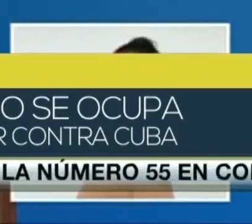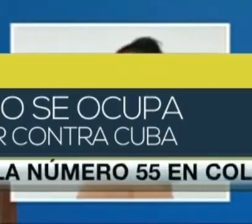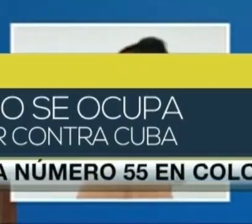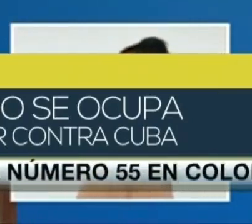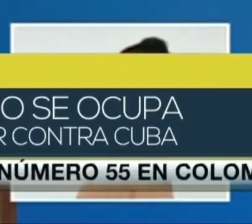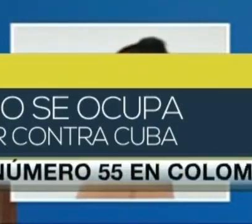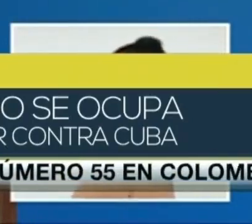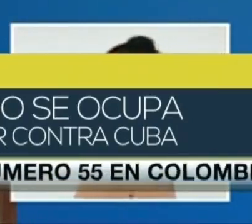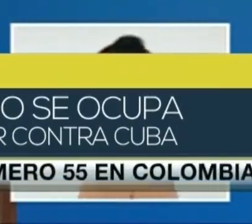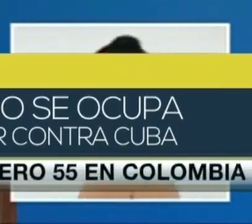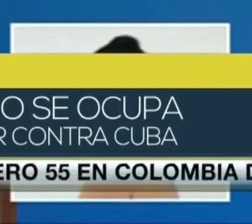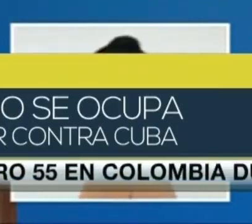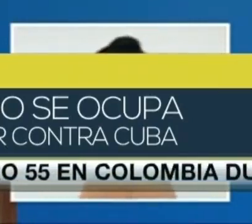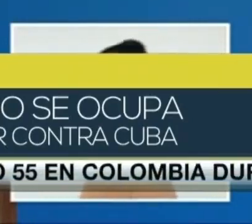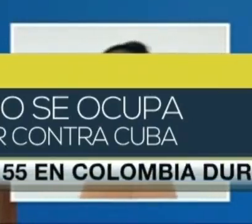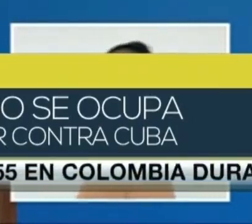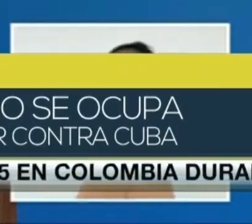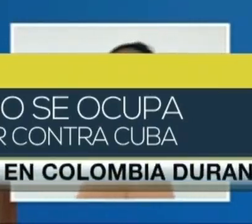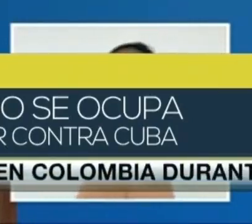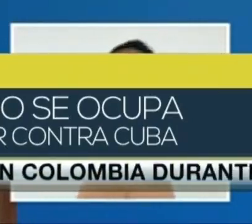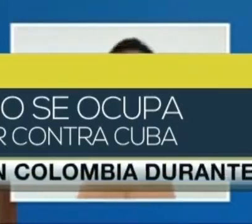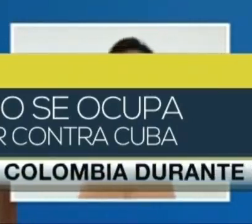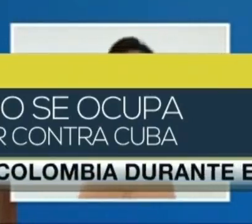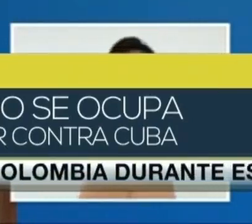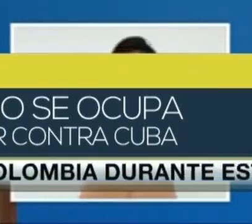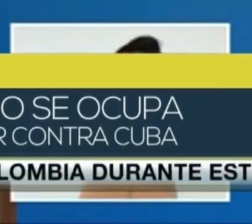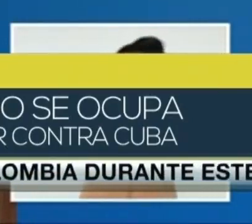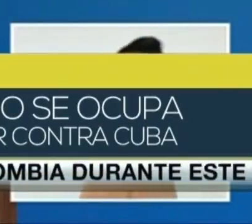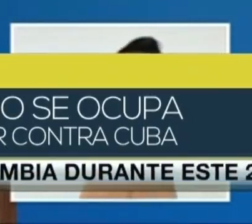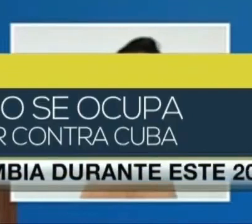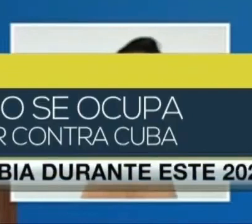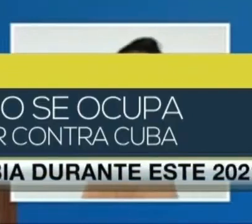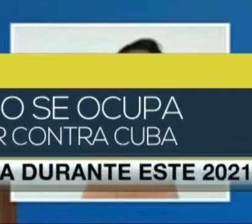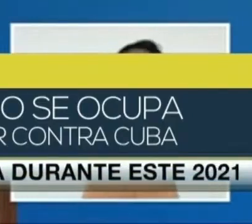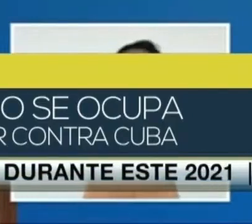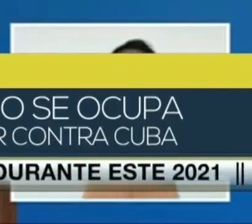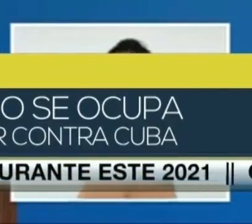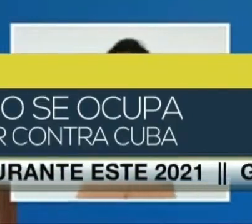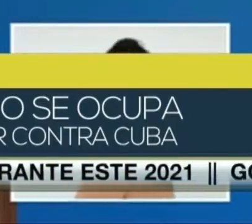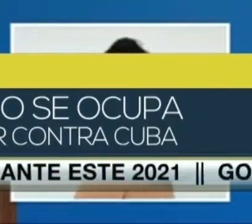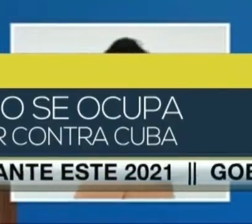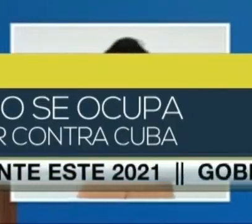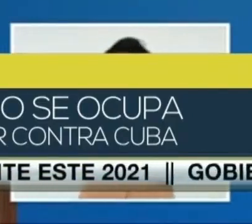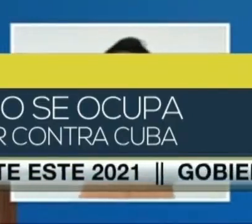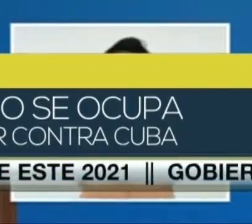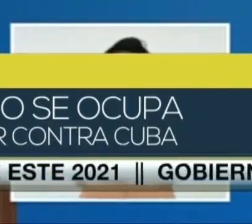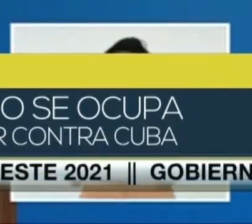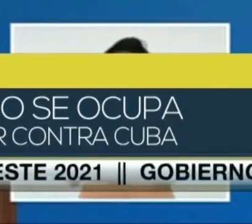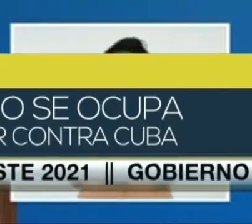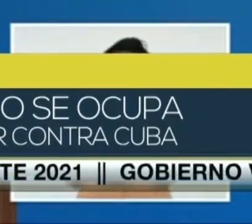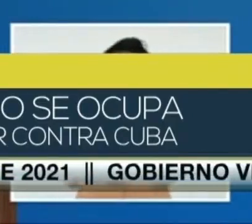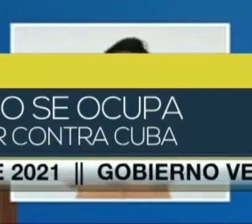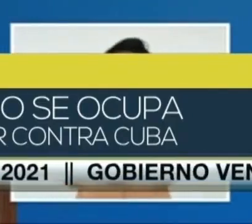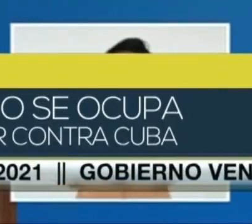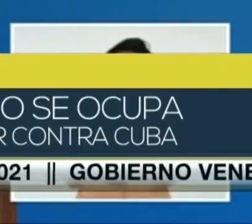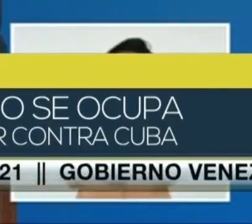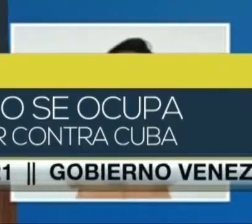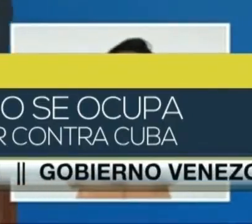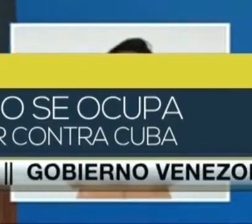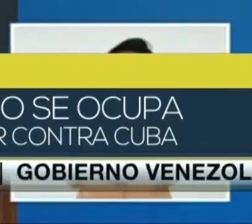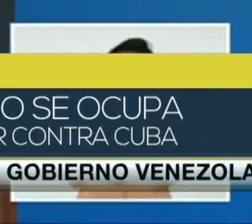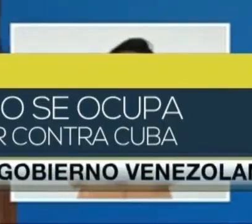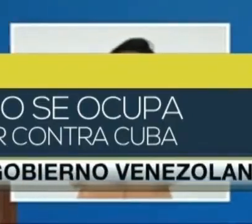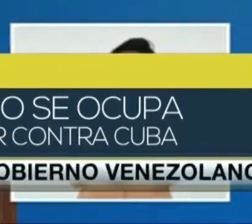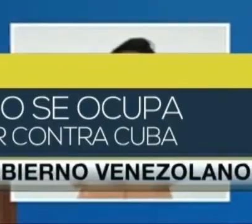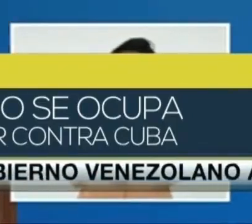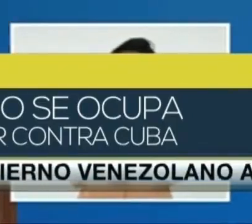declaración desvergonzada y mentirosa que obra en poder de ustedes, aunque pocos